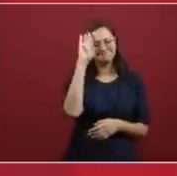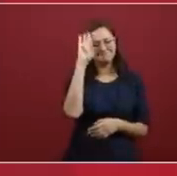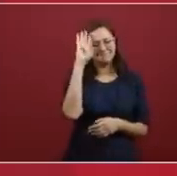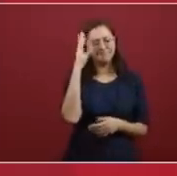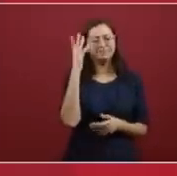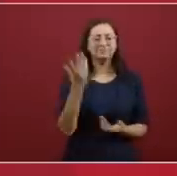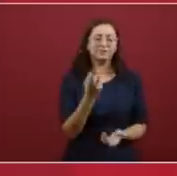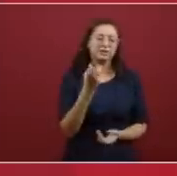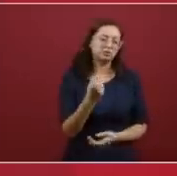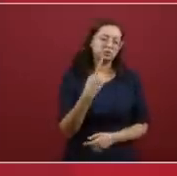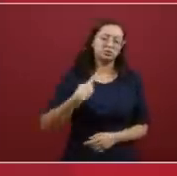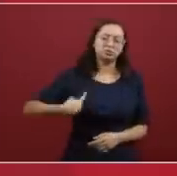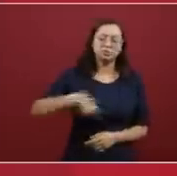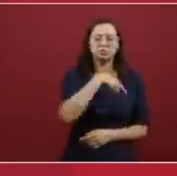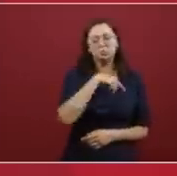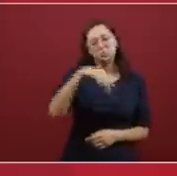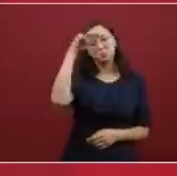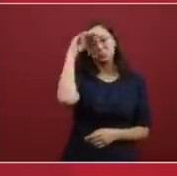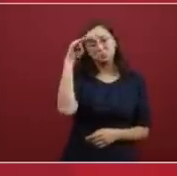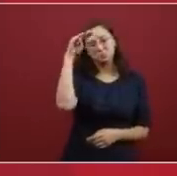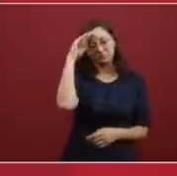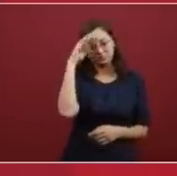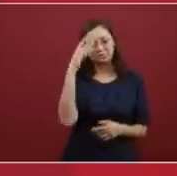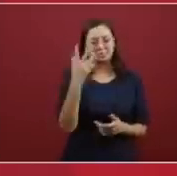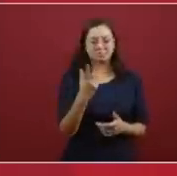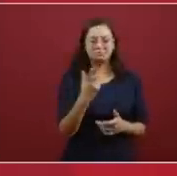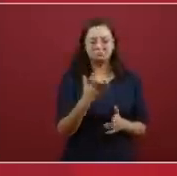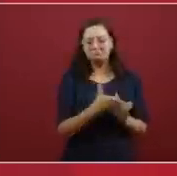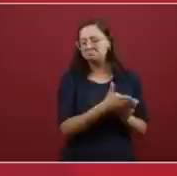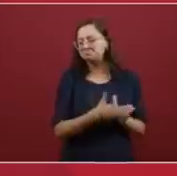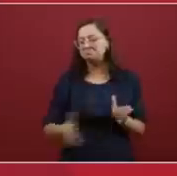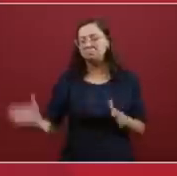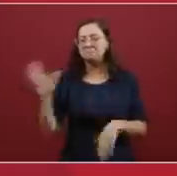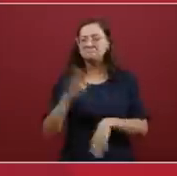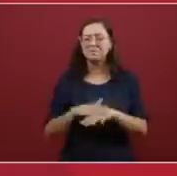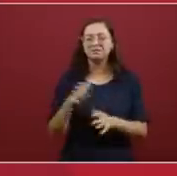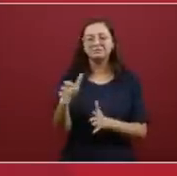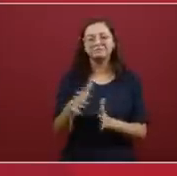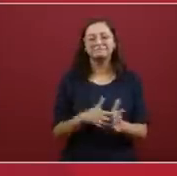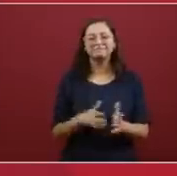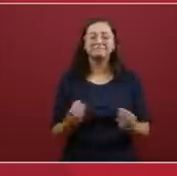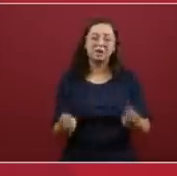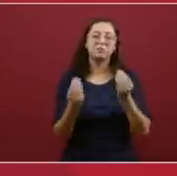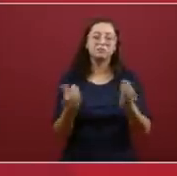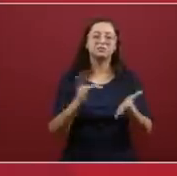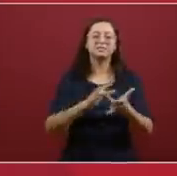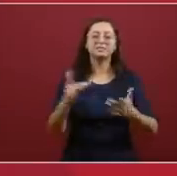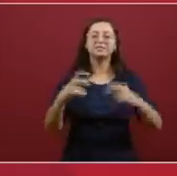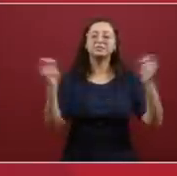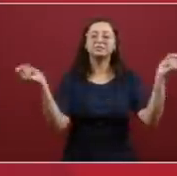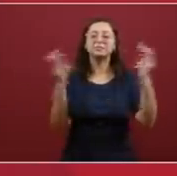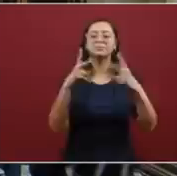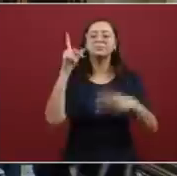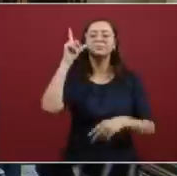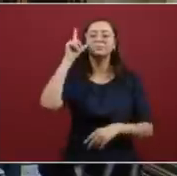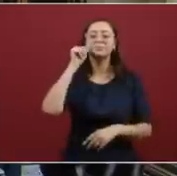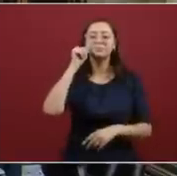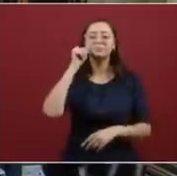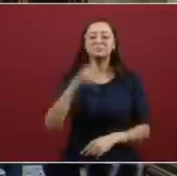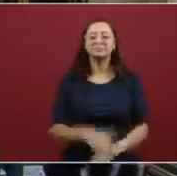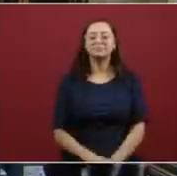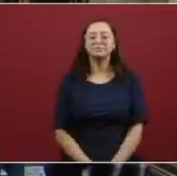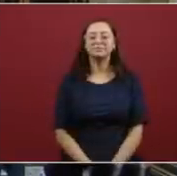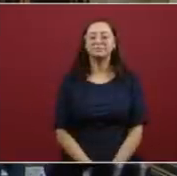consideramos que vamos a ahorrar todavía más. Bueno, muchísimas gracias, nos vemos mañana.